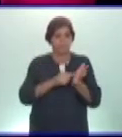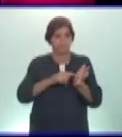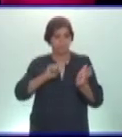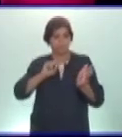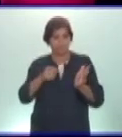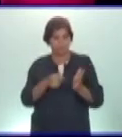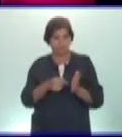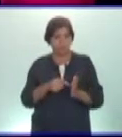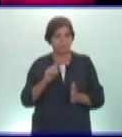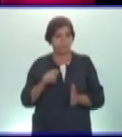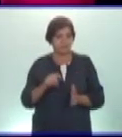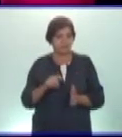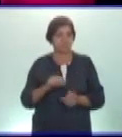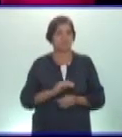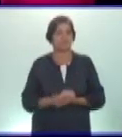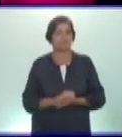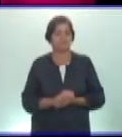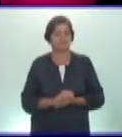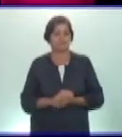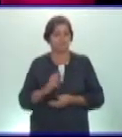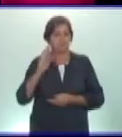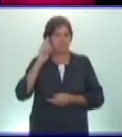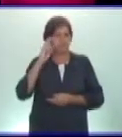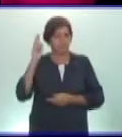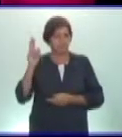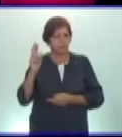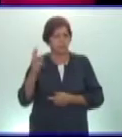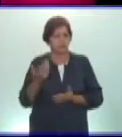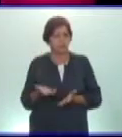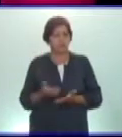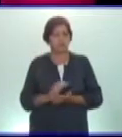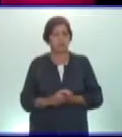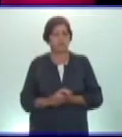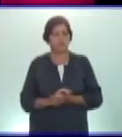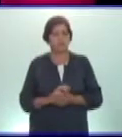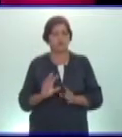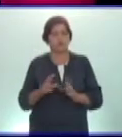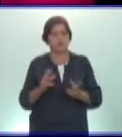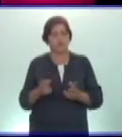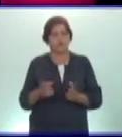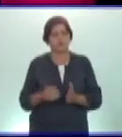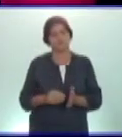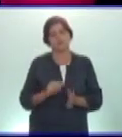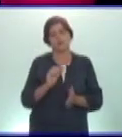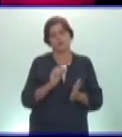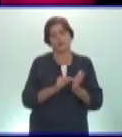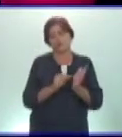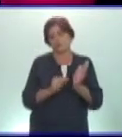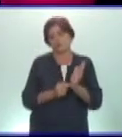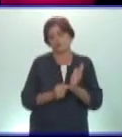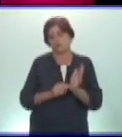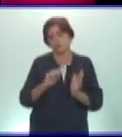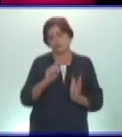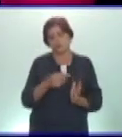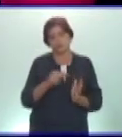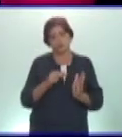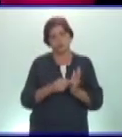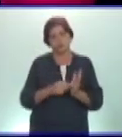signo de puntuación. Vamos a recordar cuáles son los signos de puntuación que más se utilizan en el idioma